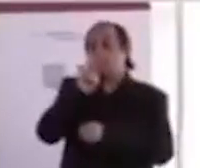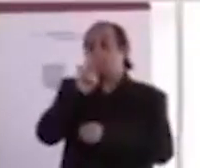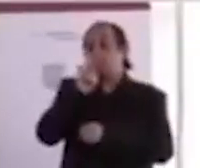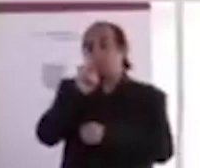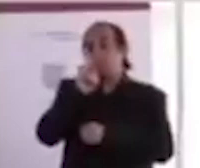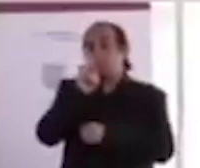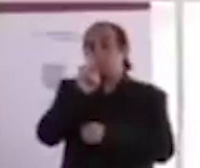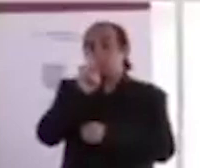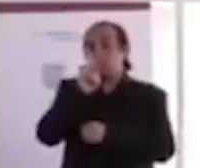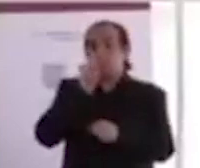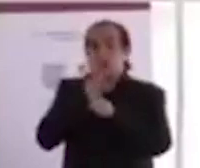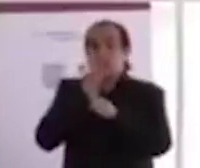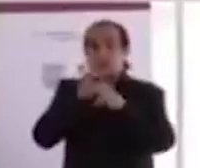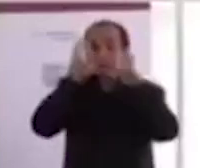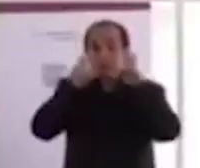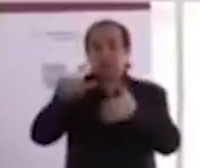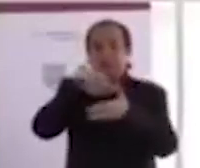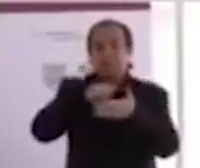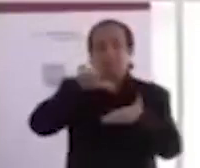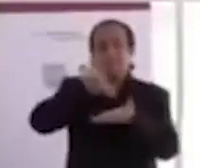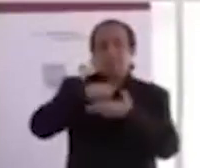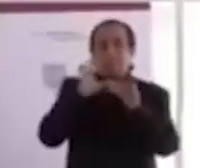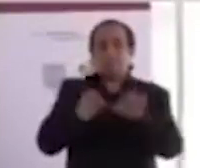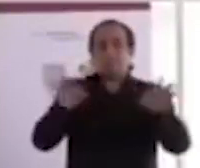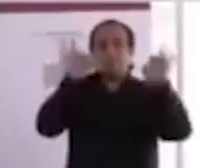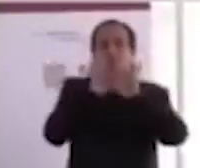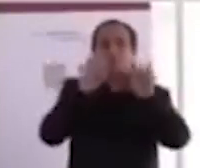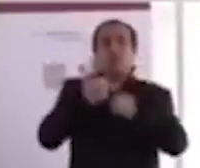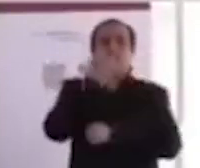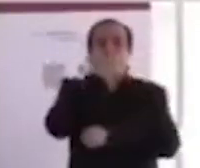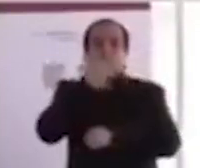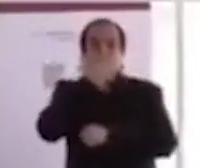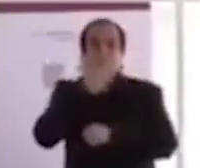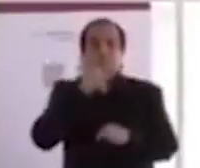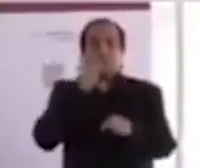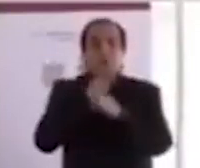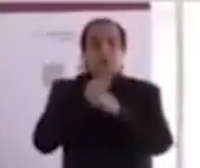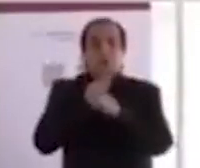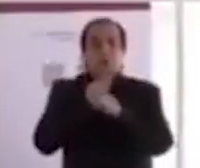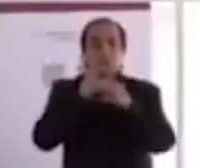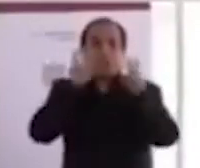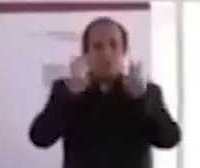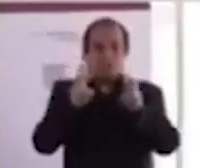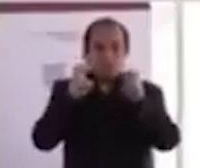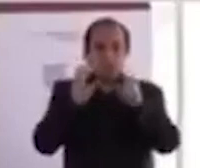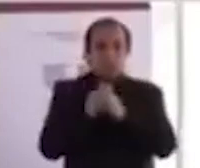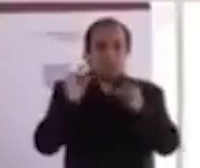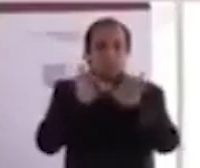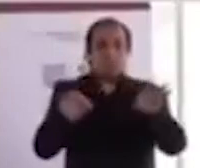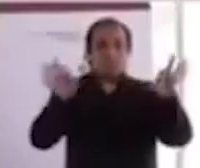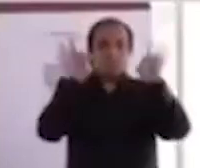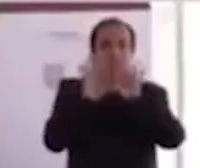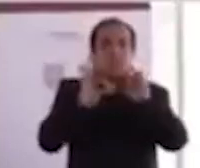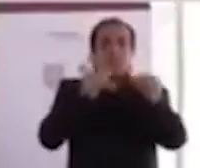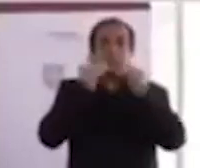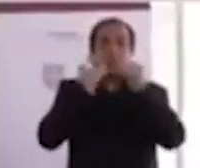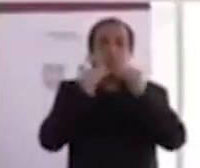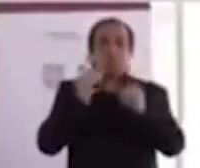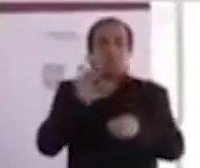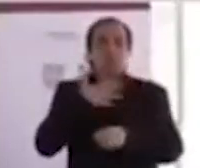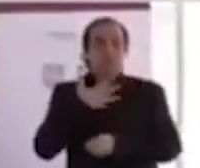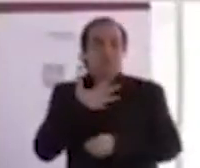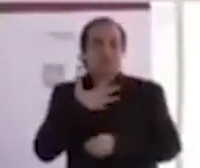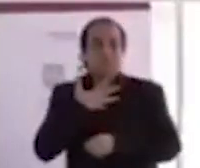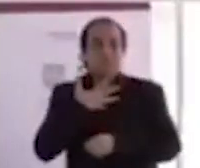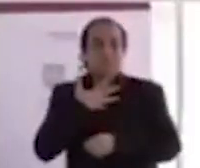de diagnóstico para realizar pruebas grupales de kobe 19 en mercados y tianguis sound bound explicó